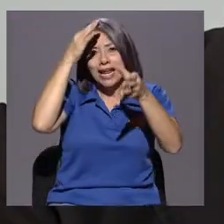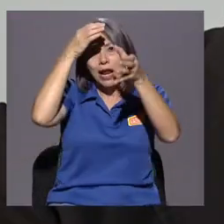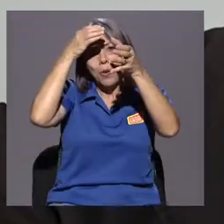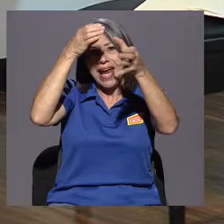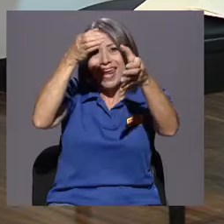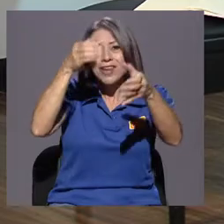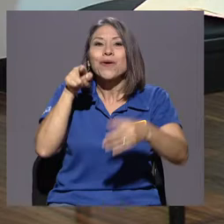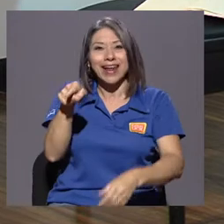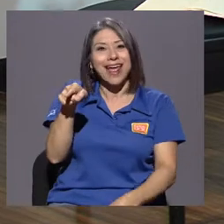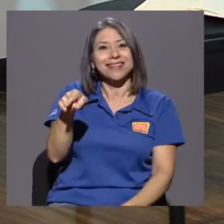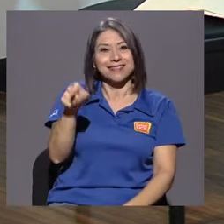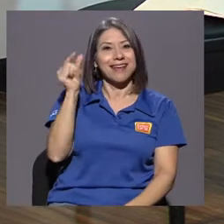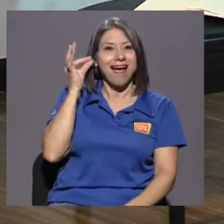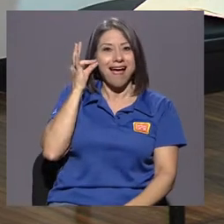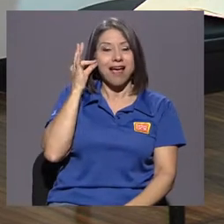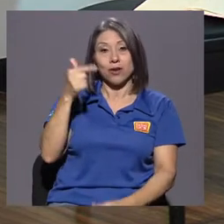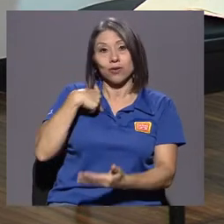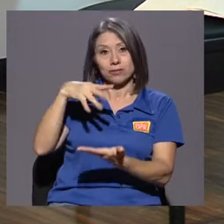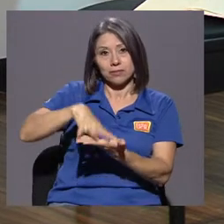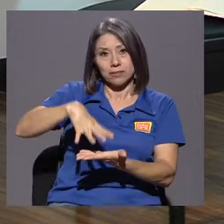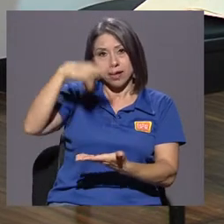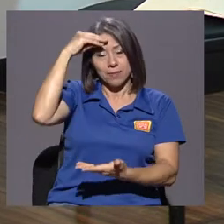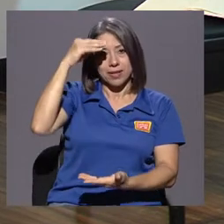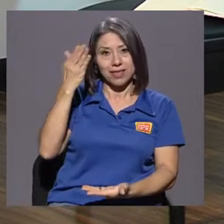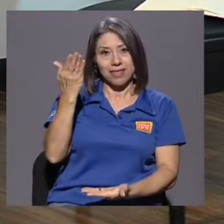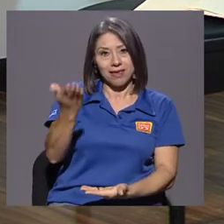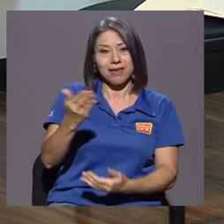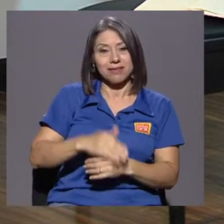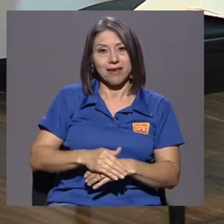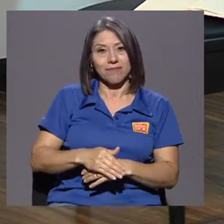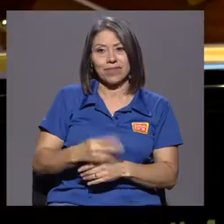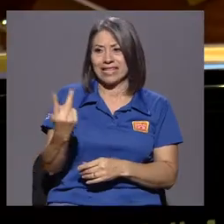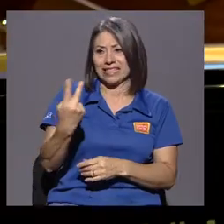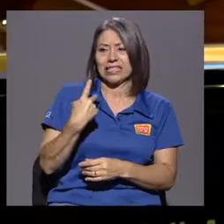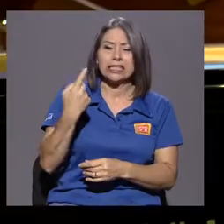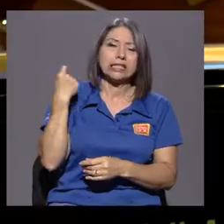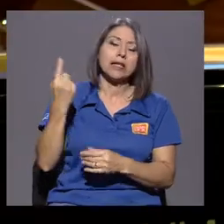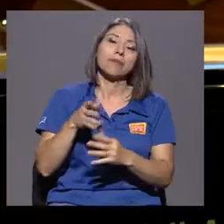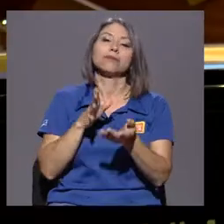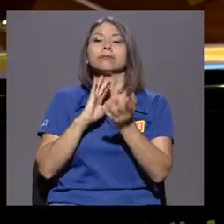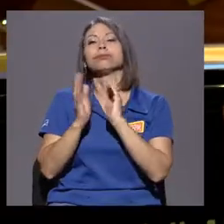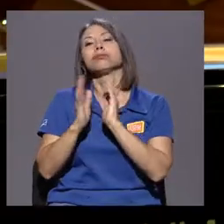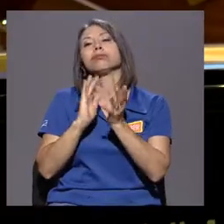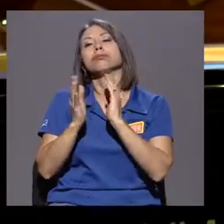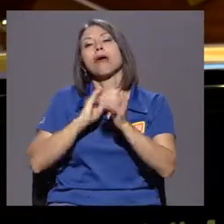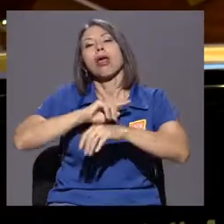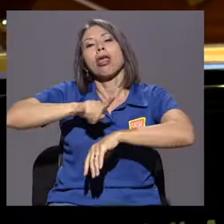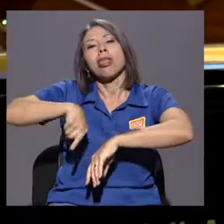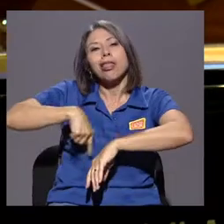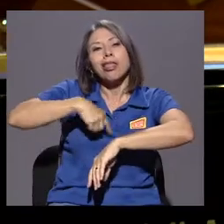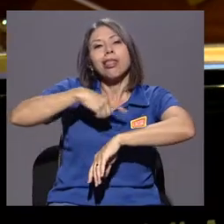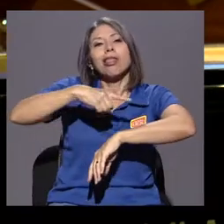ella lo que yo aprendí de ella teníamos largas conversaciones le dábamos vueltas al liceo al